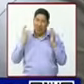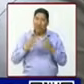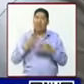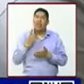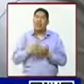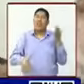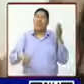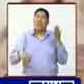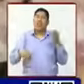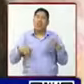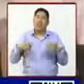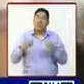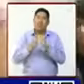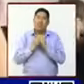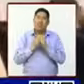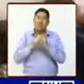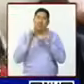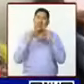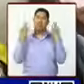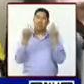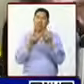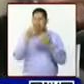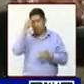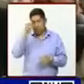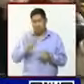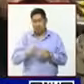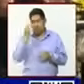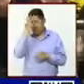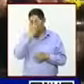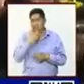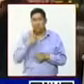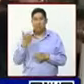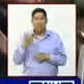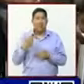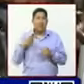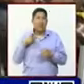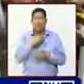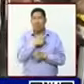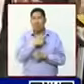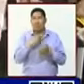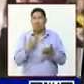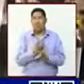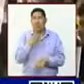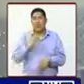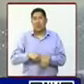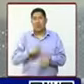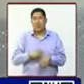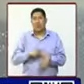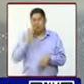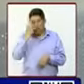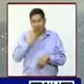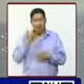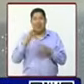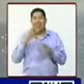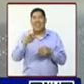que uno se junte con familia, recuerdes momentos hermosos y construyamos nuevos momentos lindos. Mire, ya estoy con ganas de llorar,